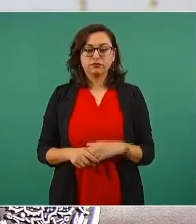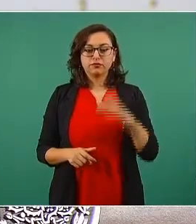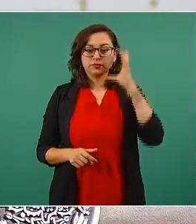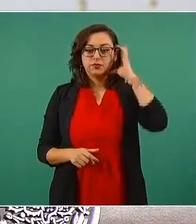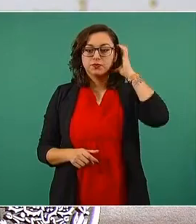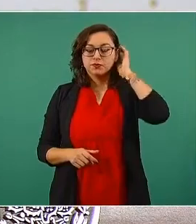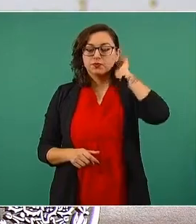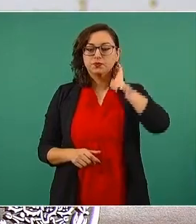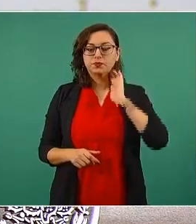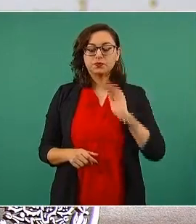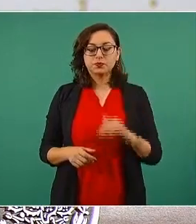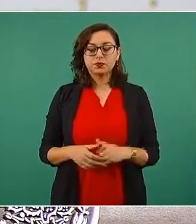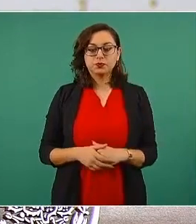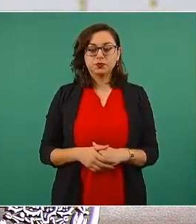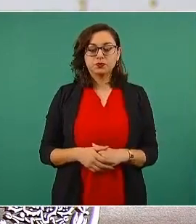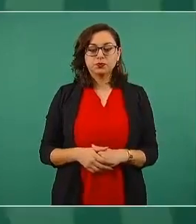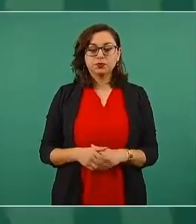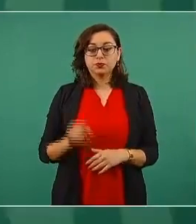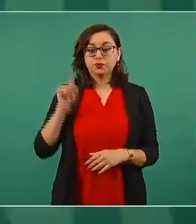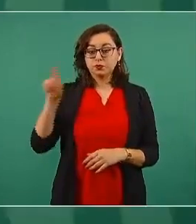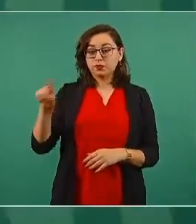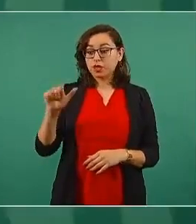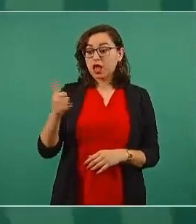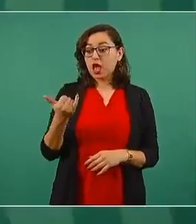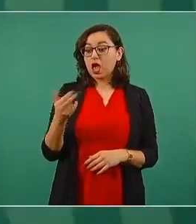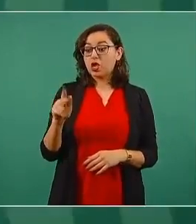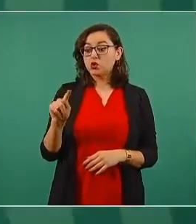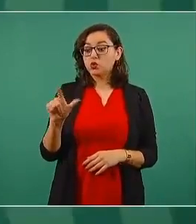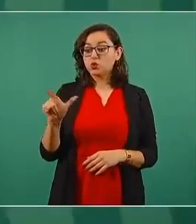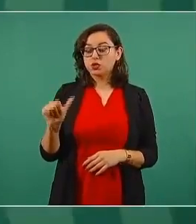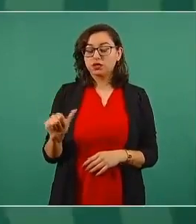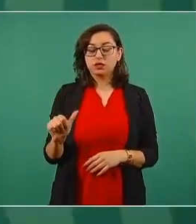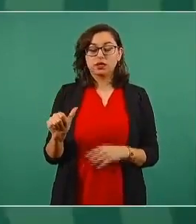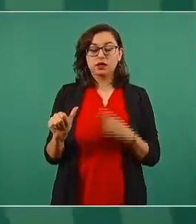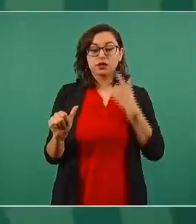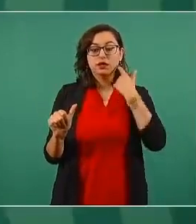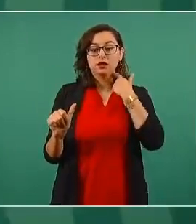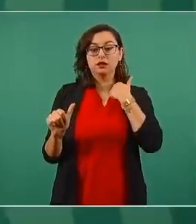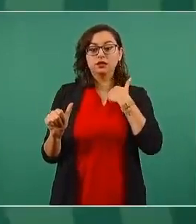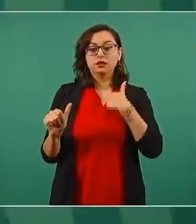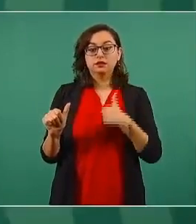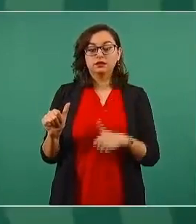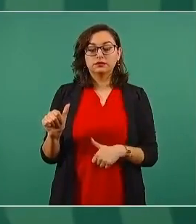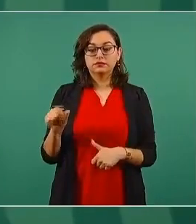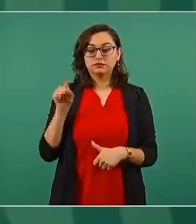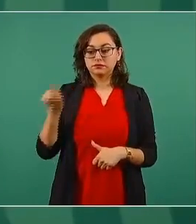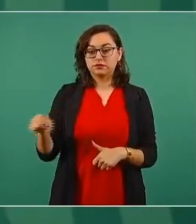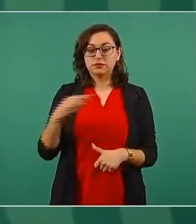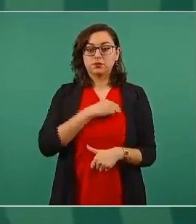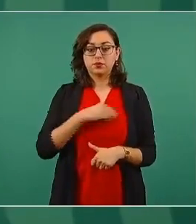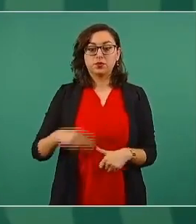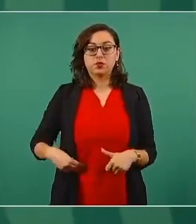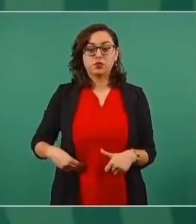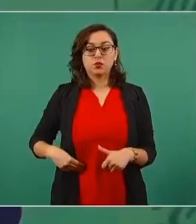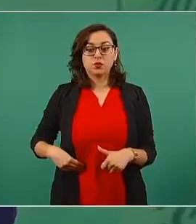En el caso de Ayutla, pues es un municipio